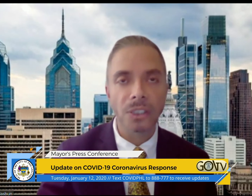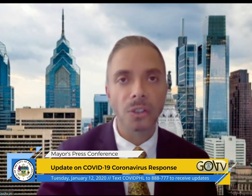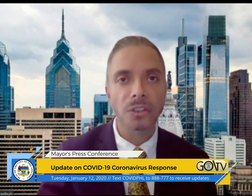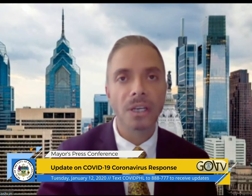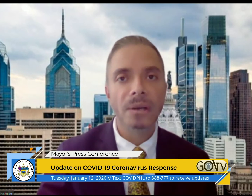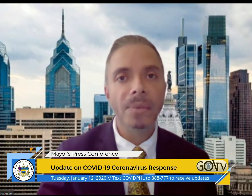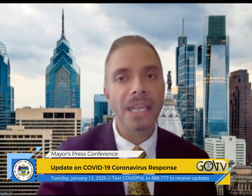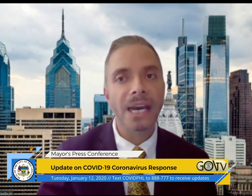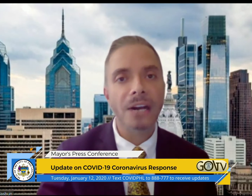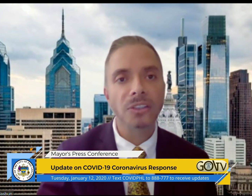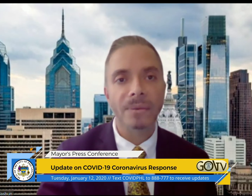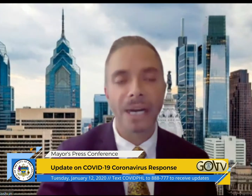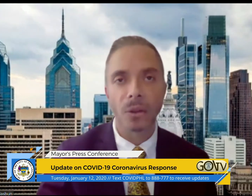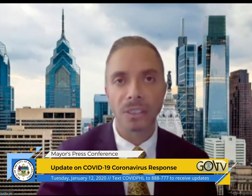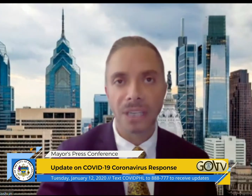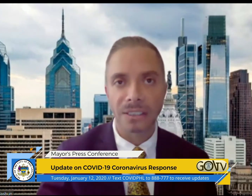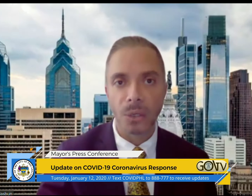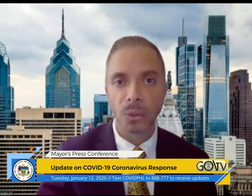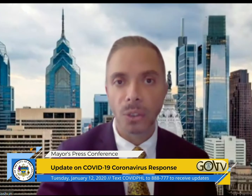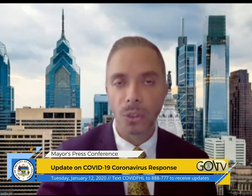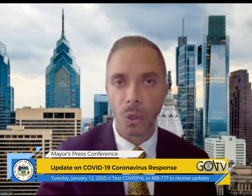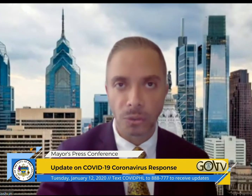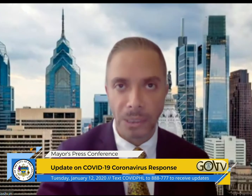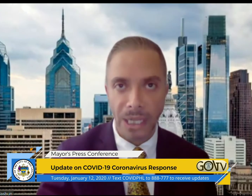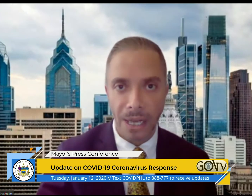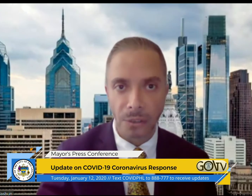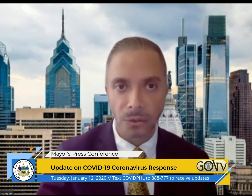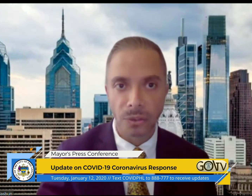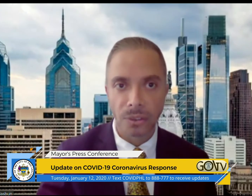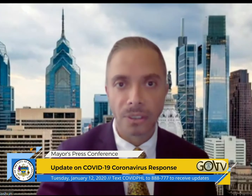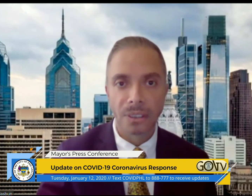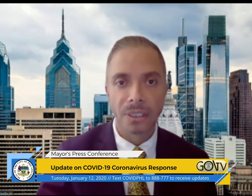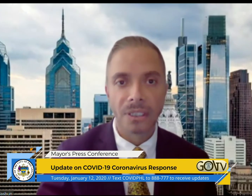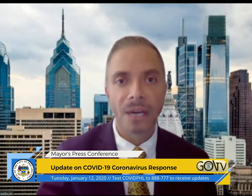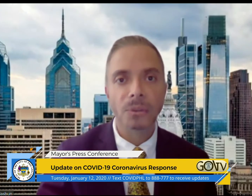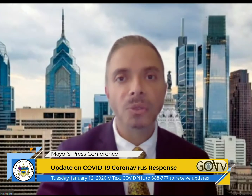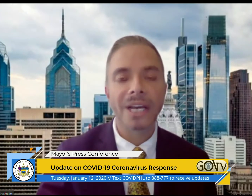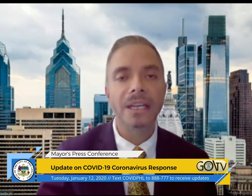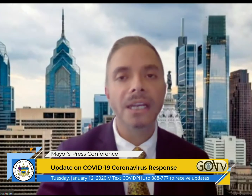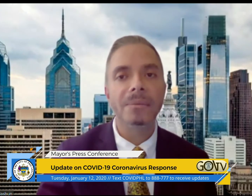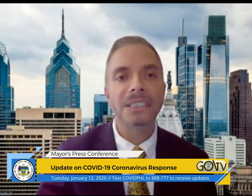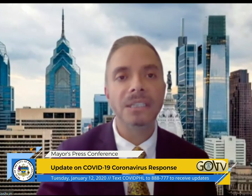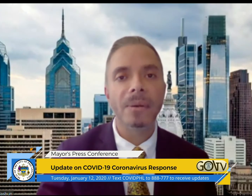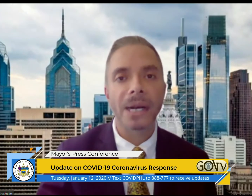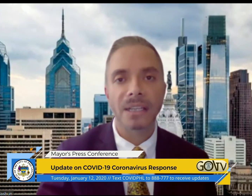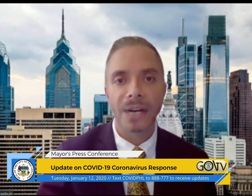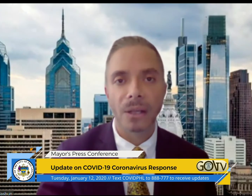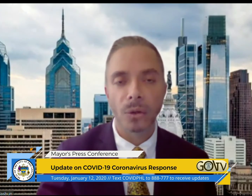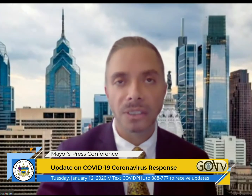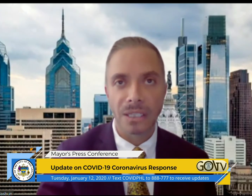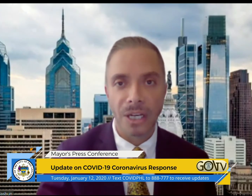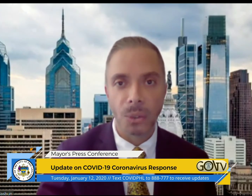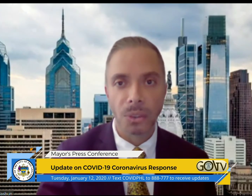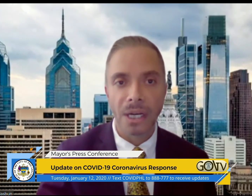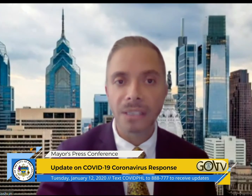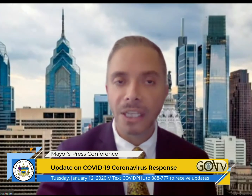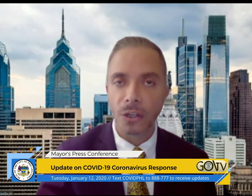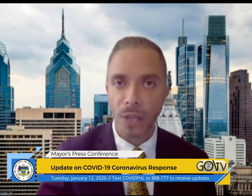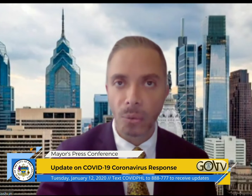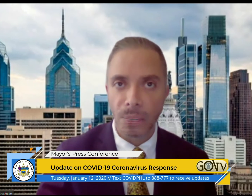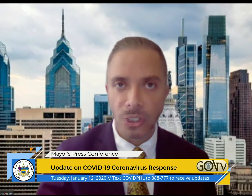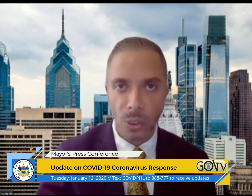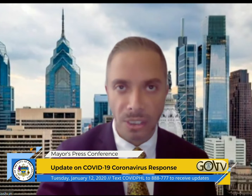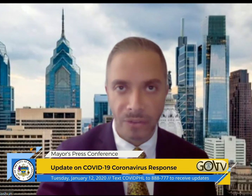y expandimos la vacunación a otros sitios para llegar a los trabajadores de la salud no hospitalarios. Tenemos una clínica masiva